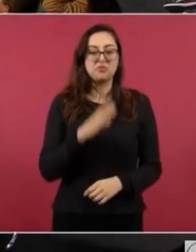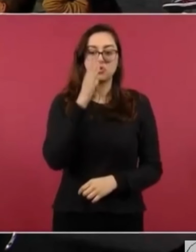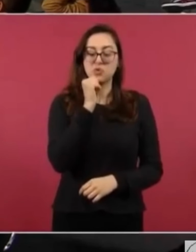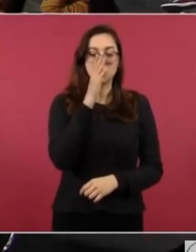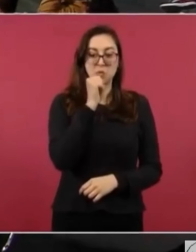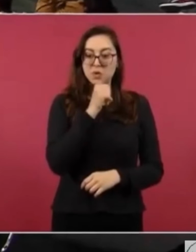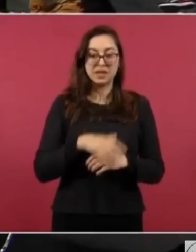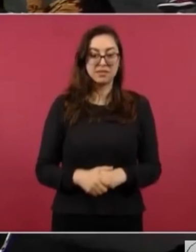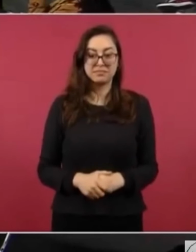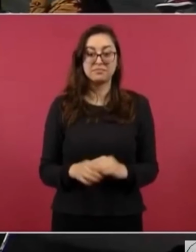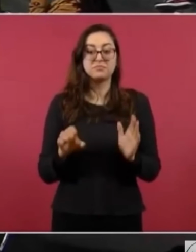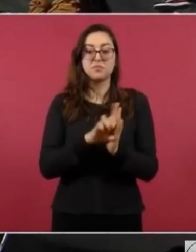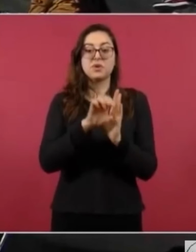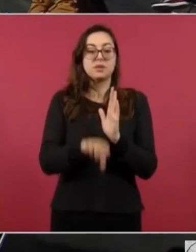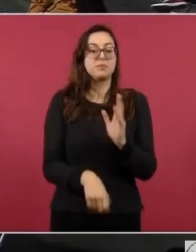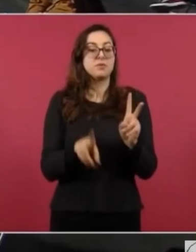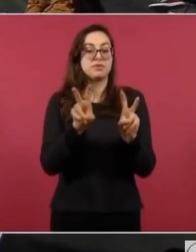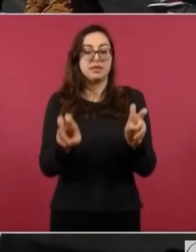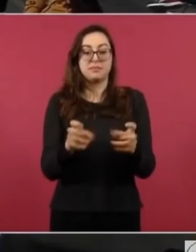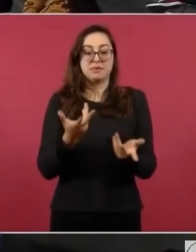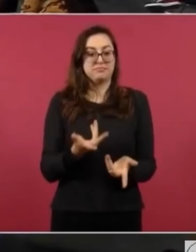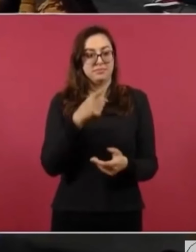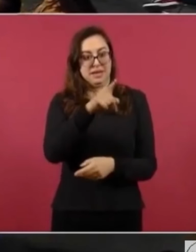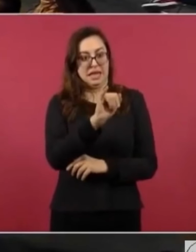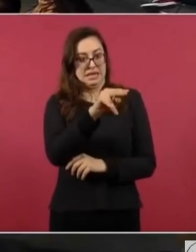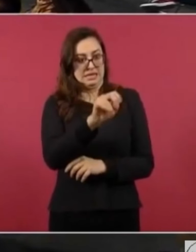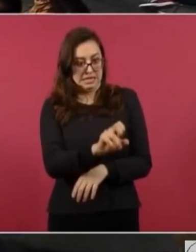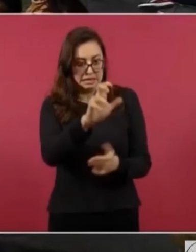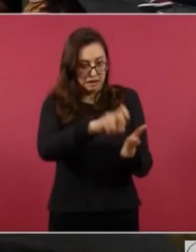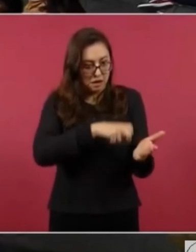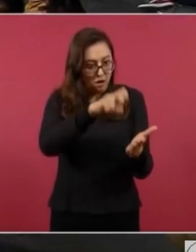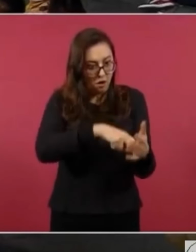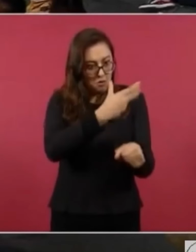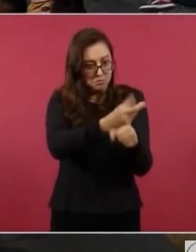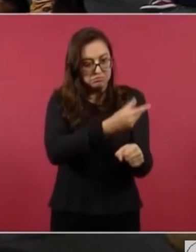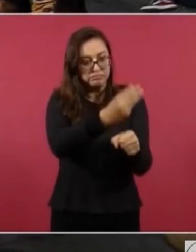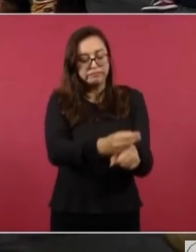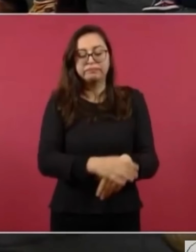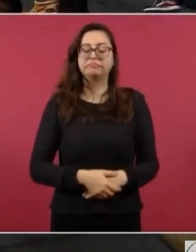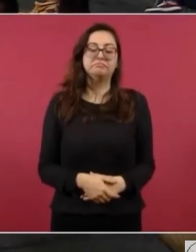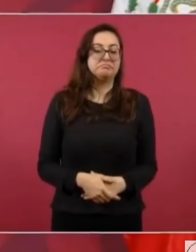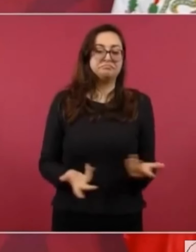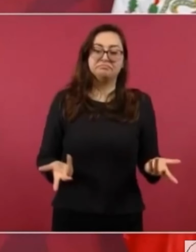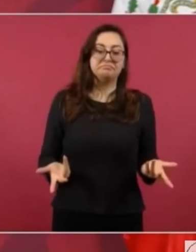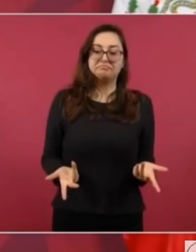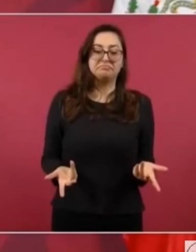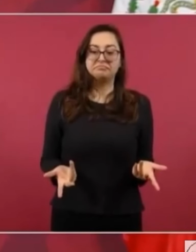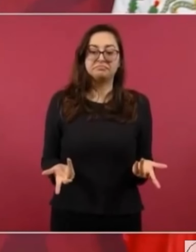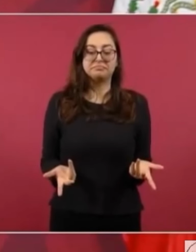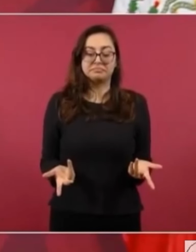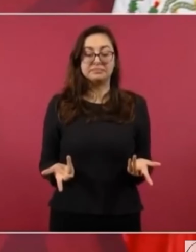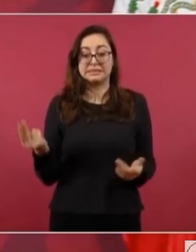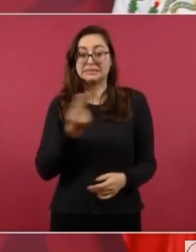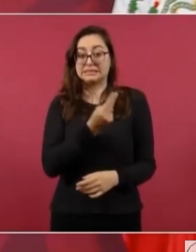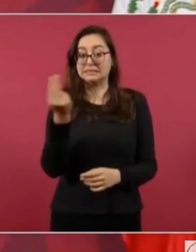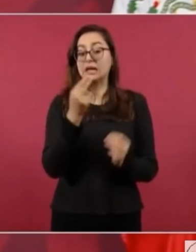de la reforma al INE, que era una reforma constitucional